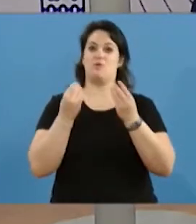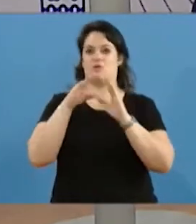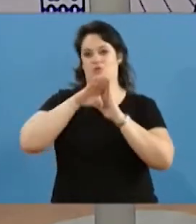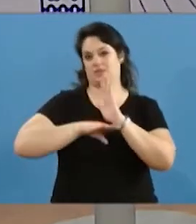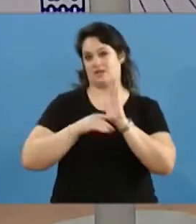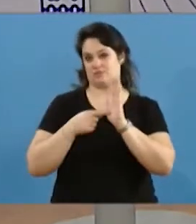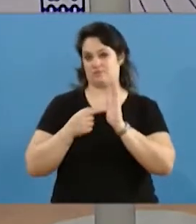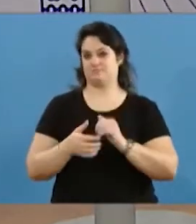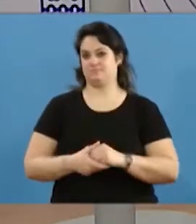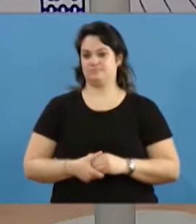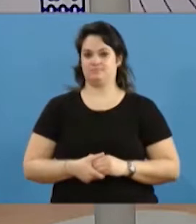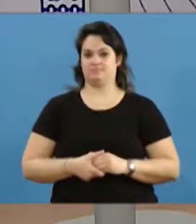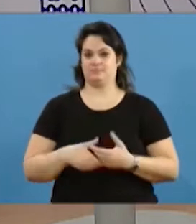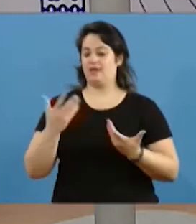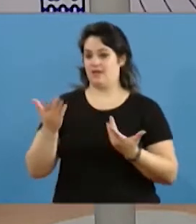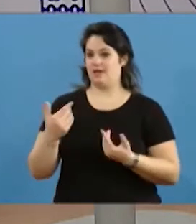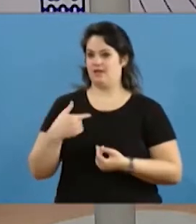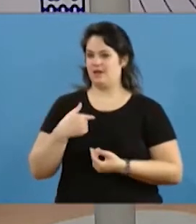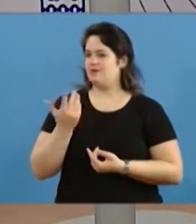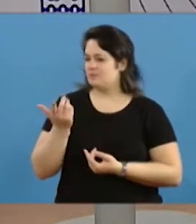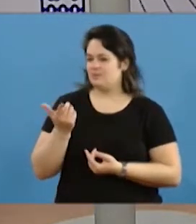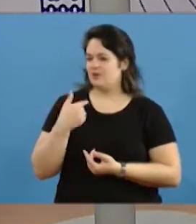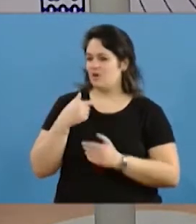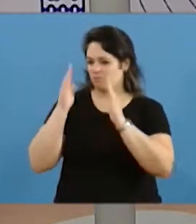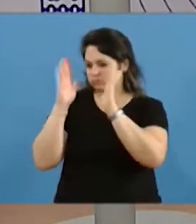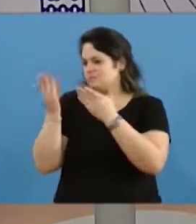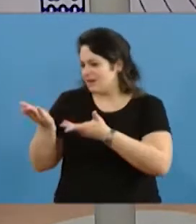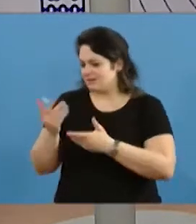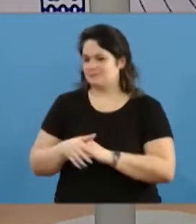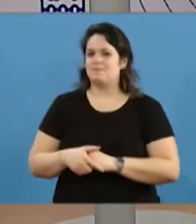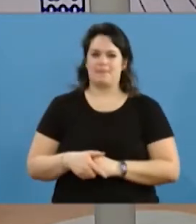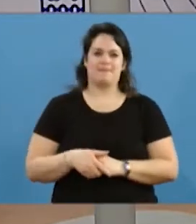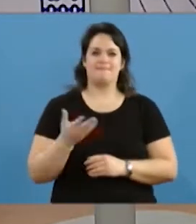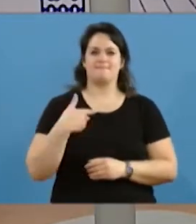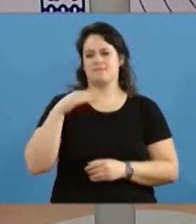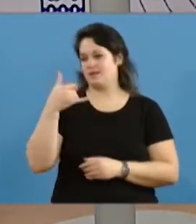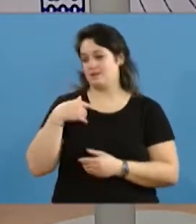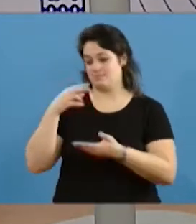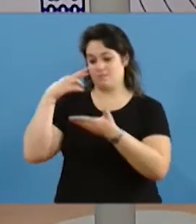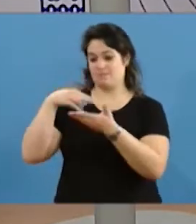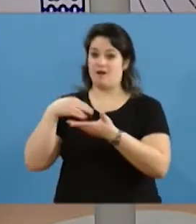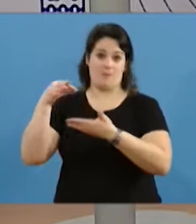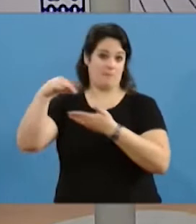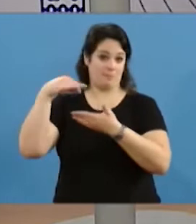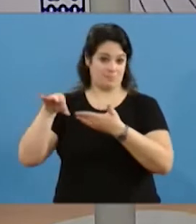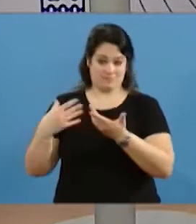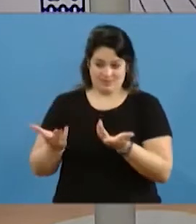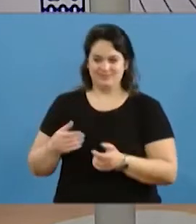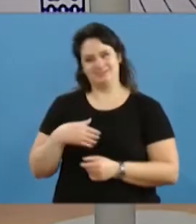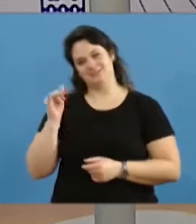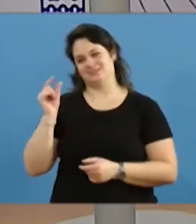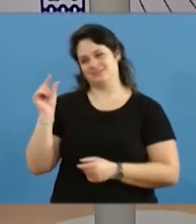un texto, bien. ¿Sí? Tommy, somos todo oídos. Está bien, señor. ¿Me va a tomar lectura aparte? Un poquito.